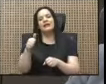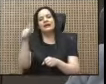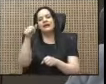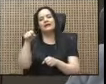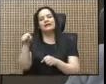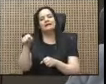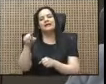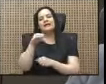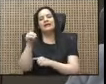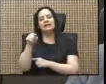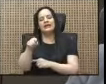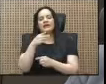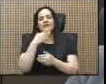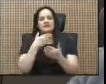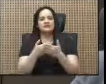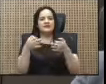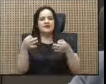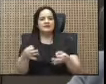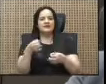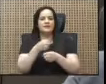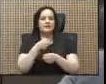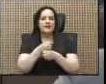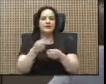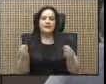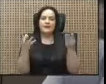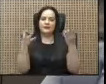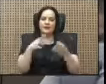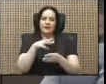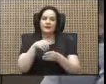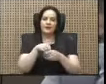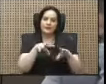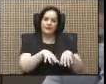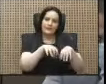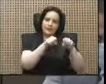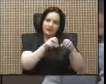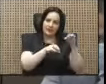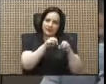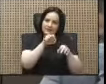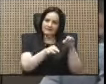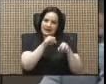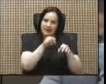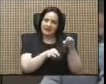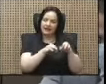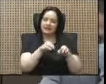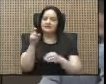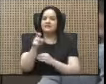eficiencia del empleo público en el Poder Judicial? Se requiere